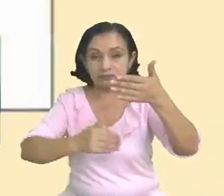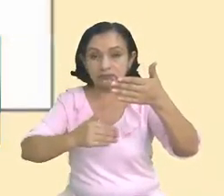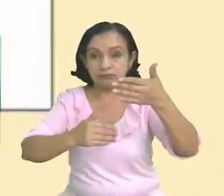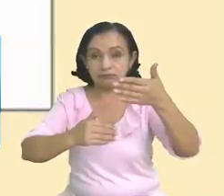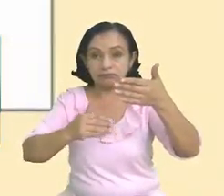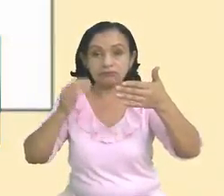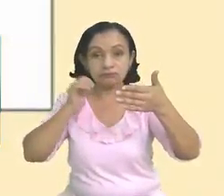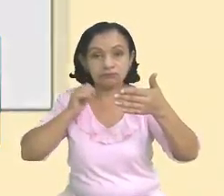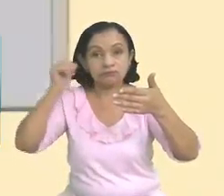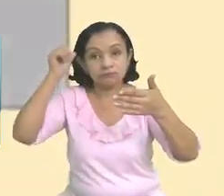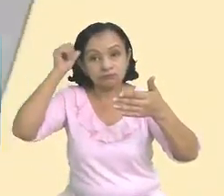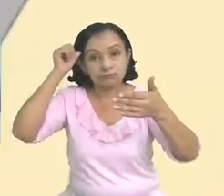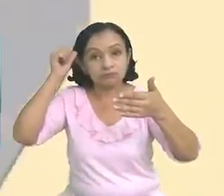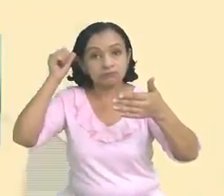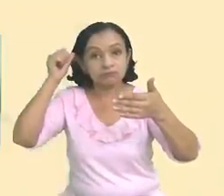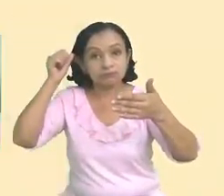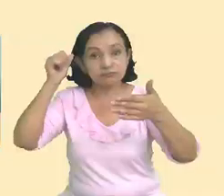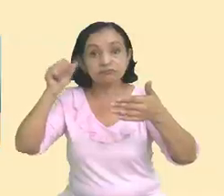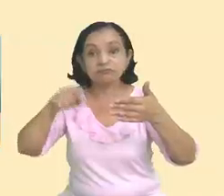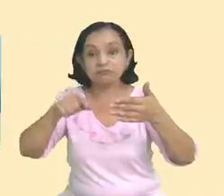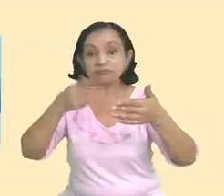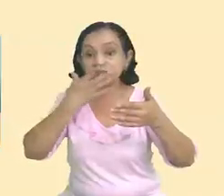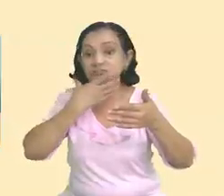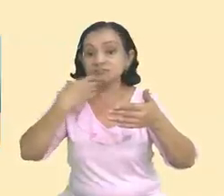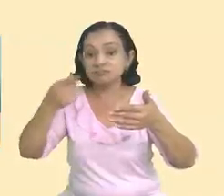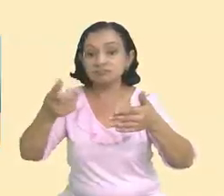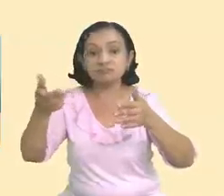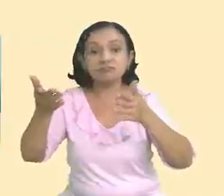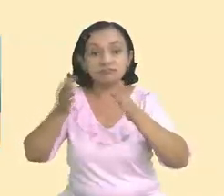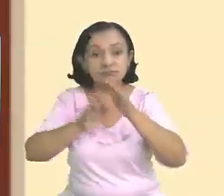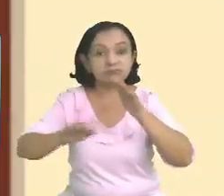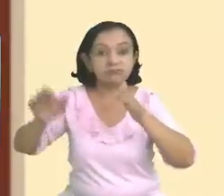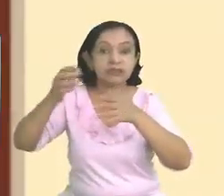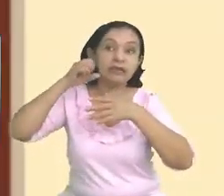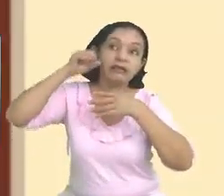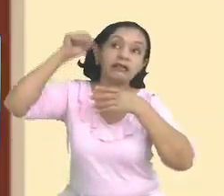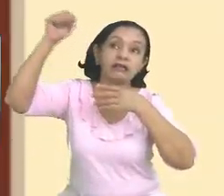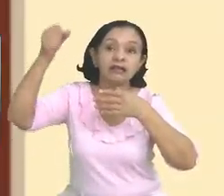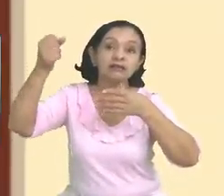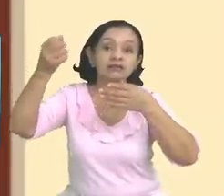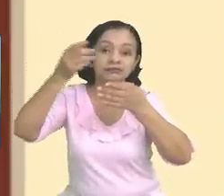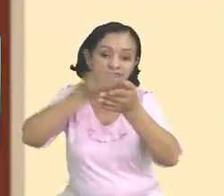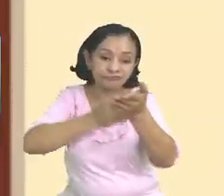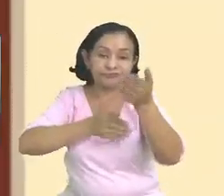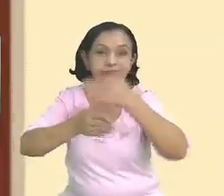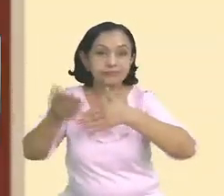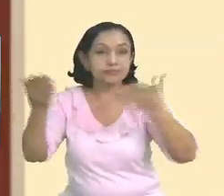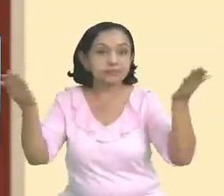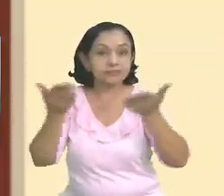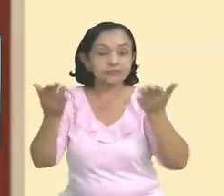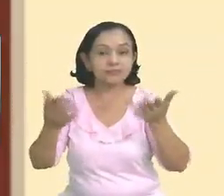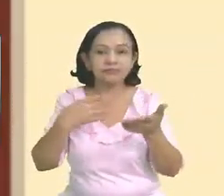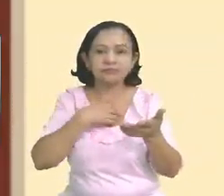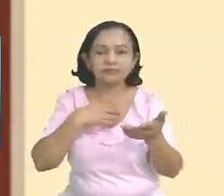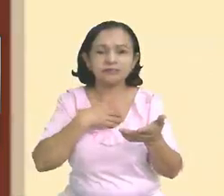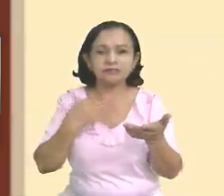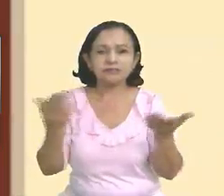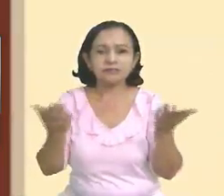que los adultos, pero ya estamos viendo adolescentes suicidados. ¿No? ¿Y qué incide en eso? Por ejemplo, en la actitud suicida,